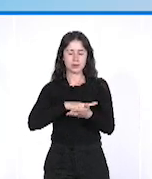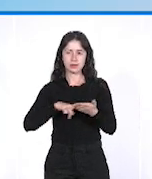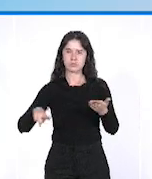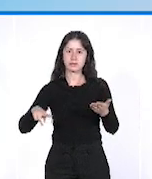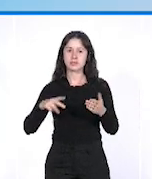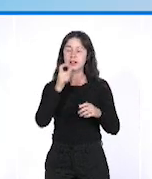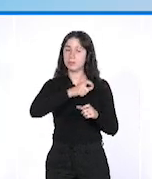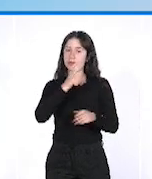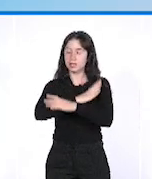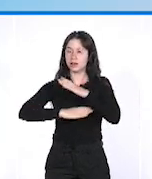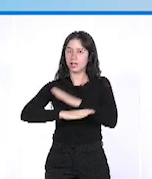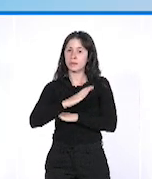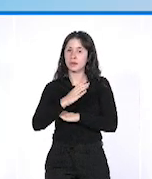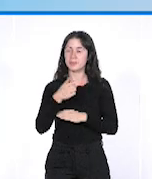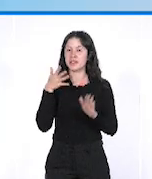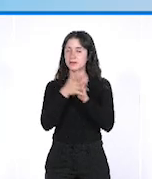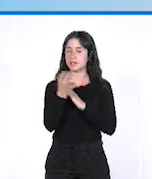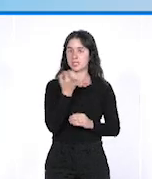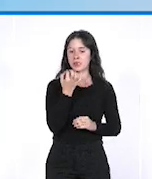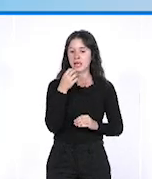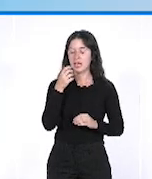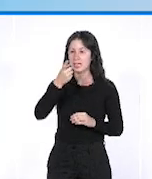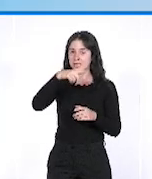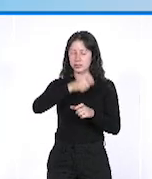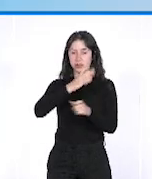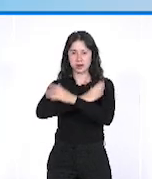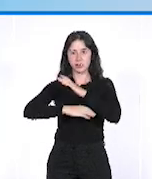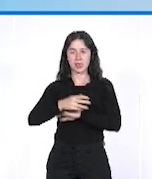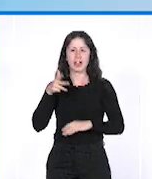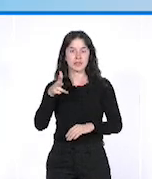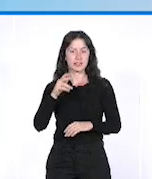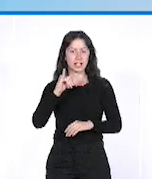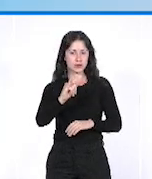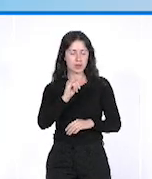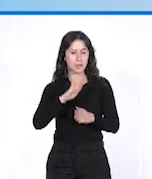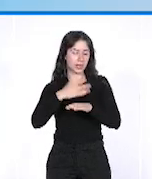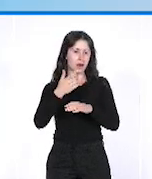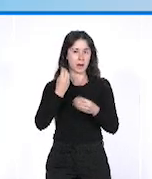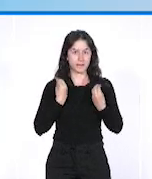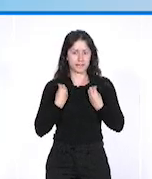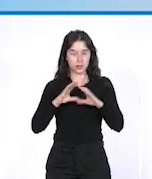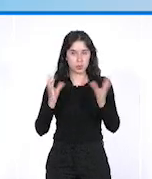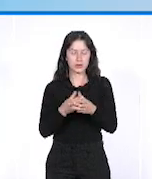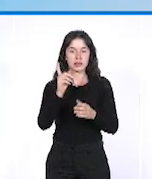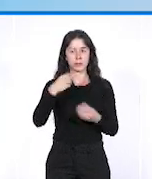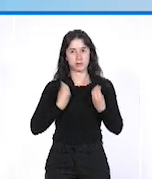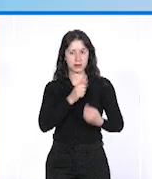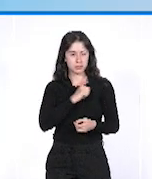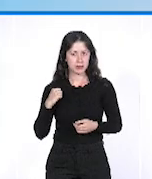que las personas con discapacidad tienen derecho a vivir de forma independiente y a participar en la vida en comunidad y eso ha sido el